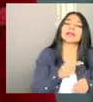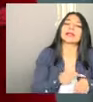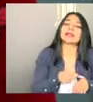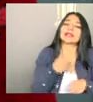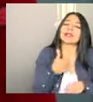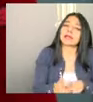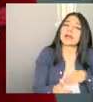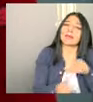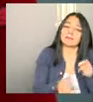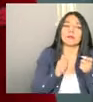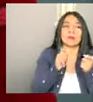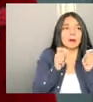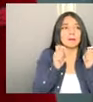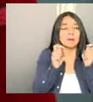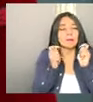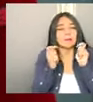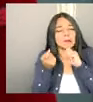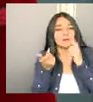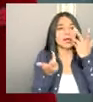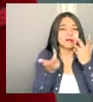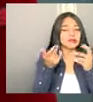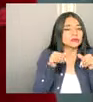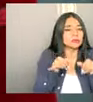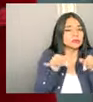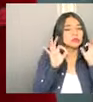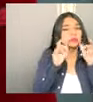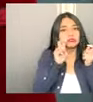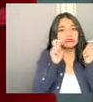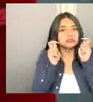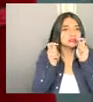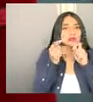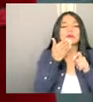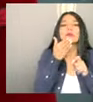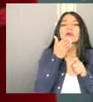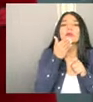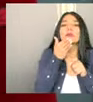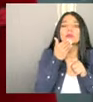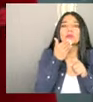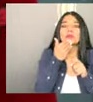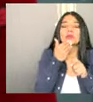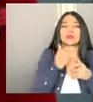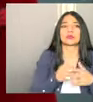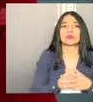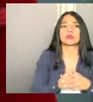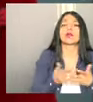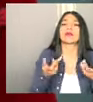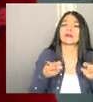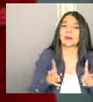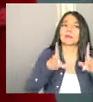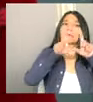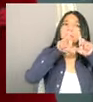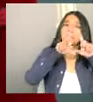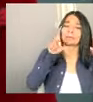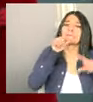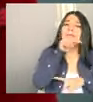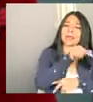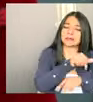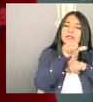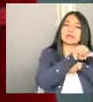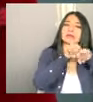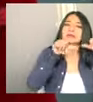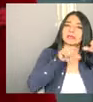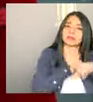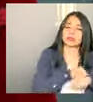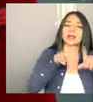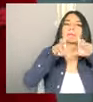ajustando en función de también el empalme en que se da entre la constructora y la operadora, y vamos